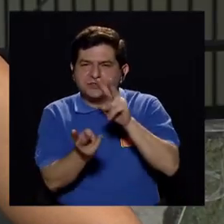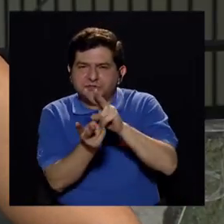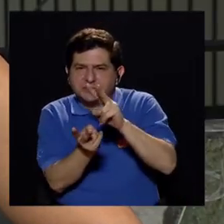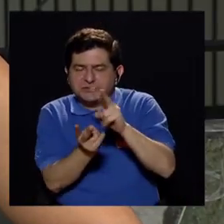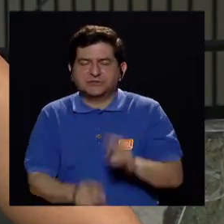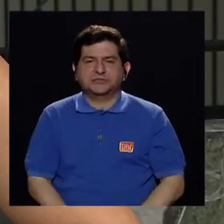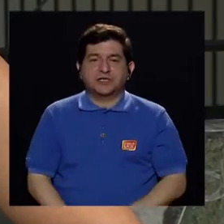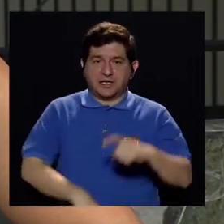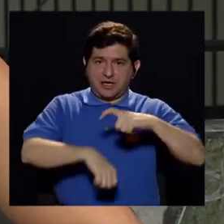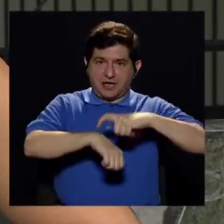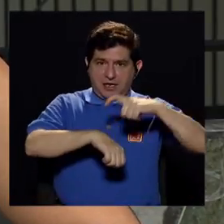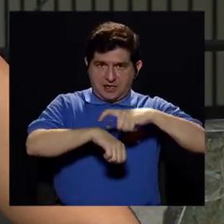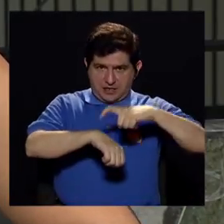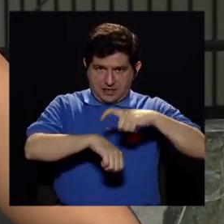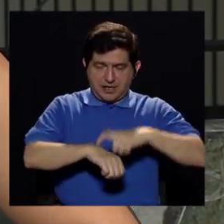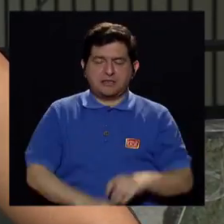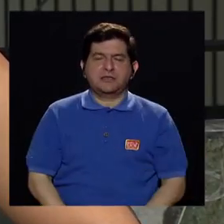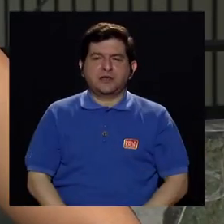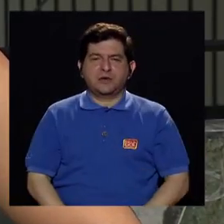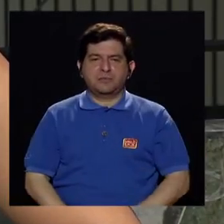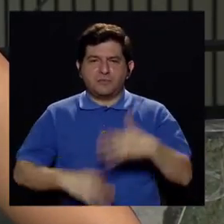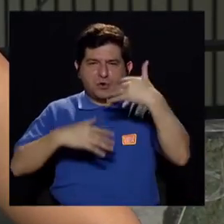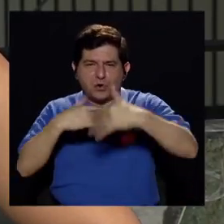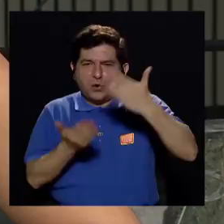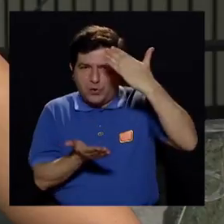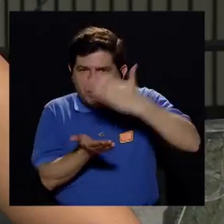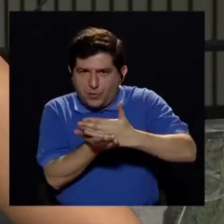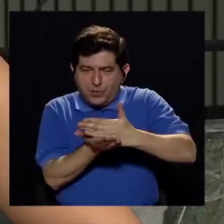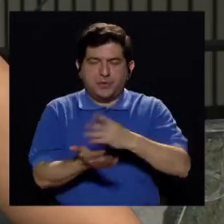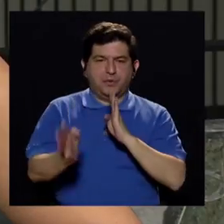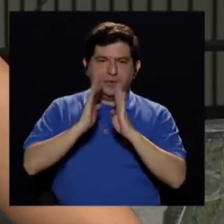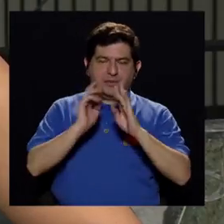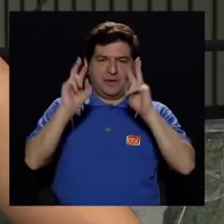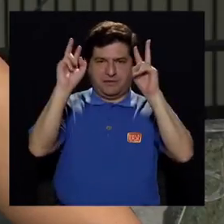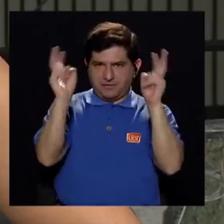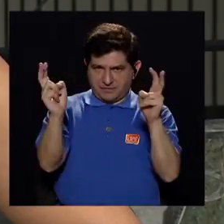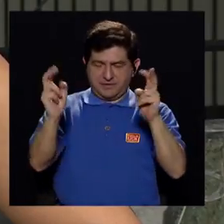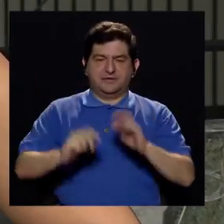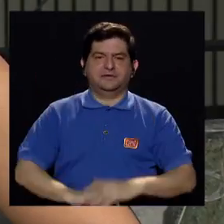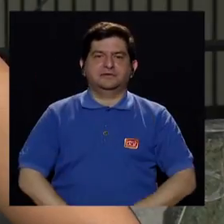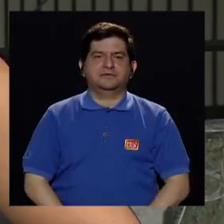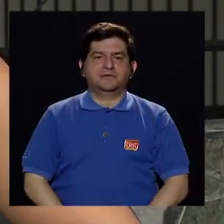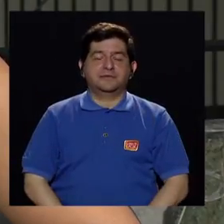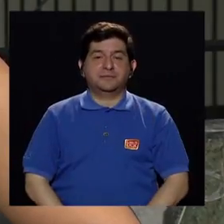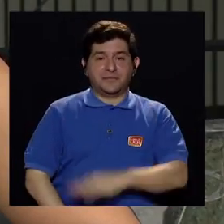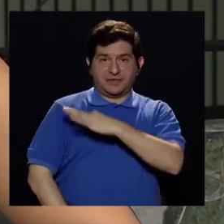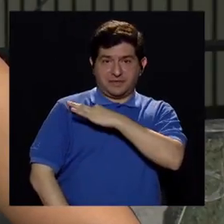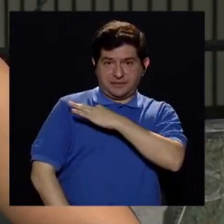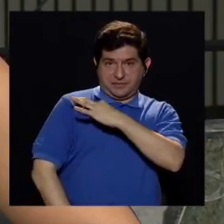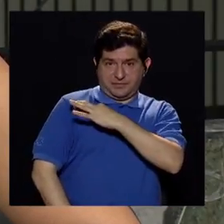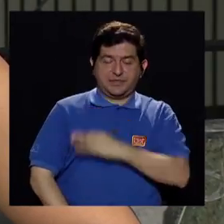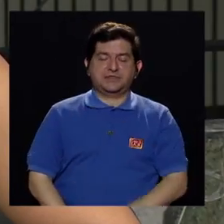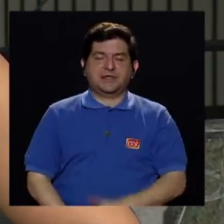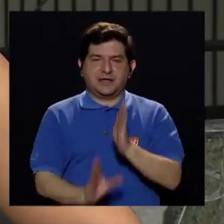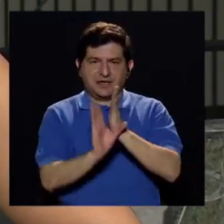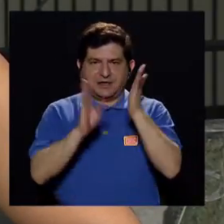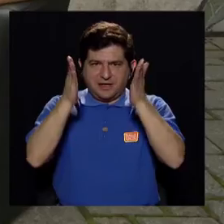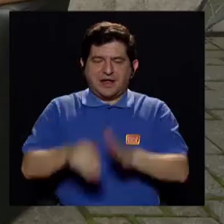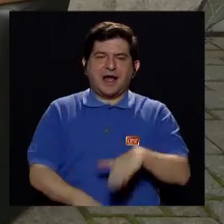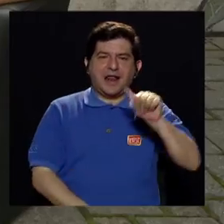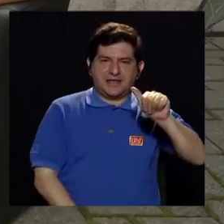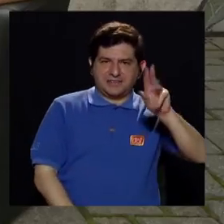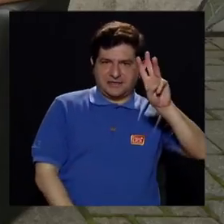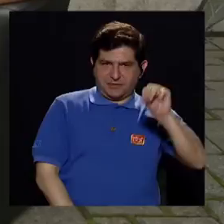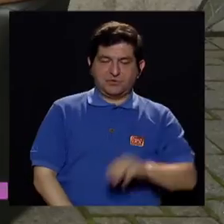en el periodo de la menopausia. Para eso, para conversar sobre este tema, hemos invitado a la psicóloga Alexandra